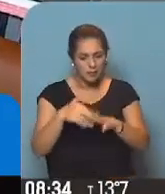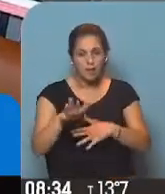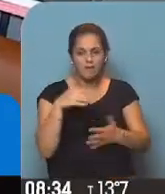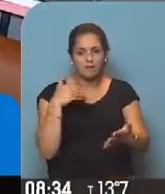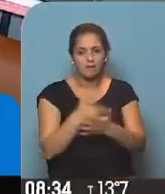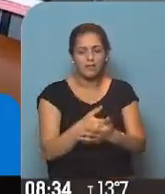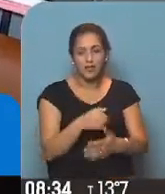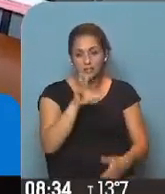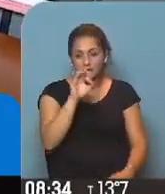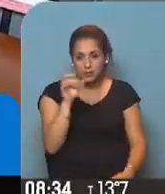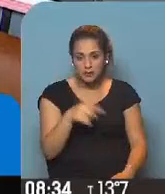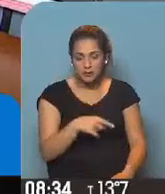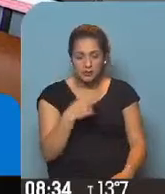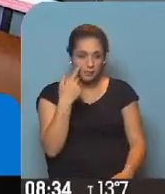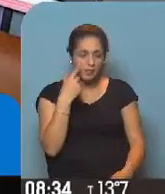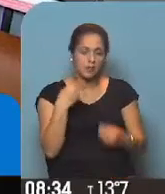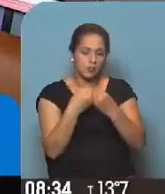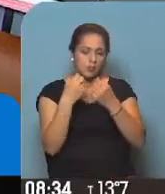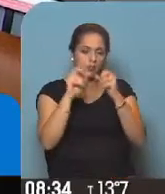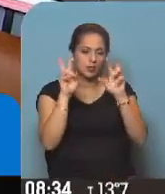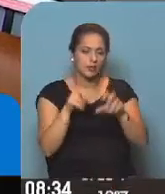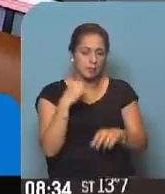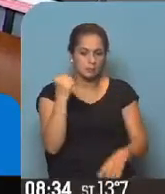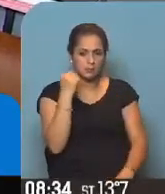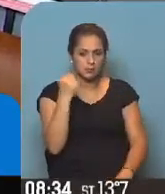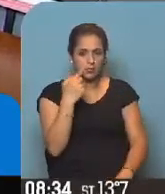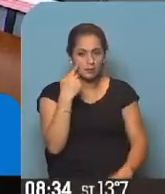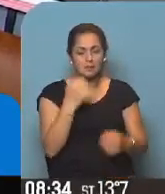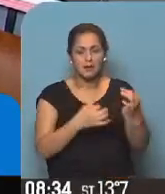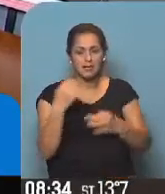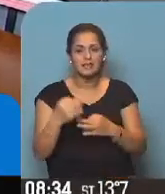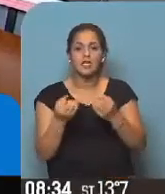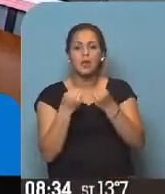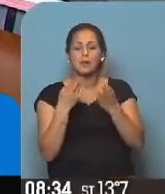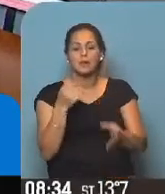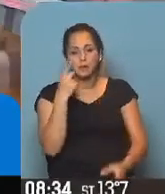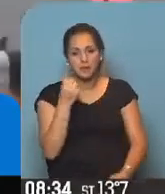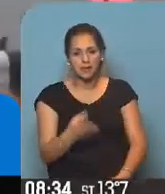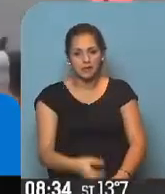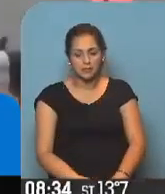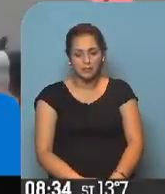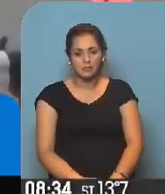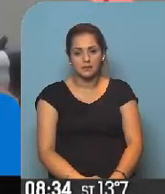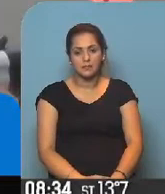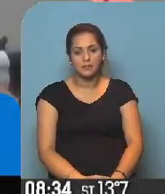año y bueno hay otros temas importantes también para analizar cómo estás buen día